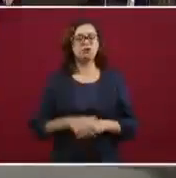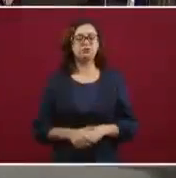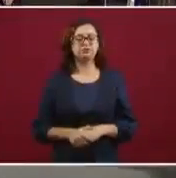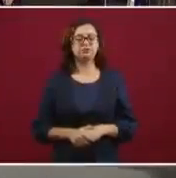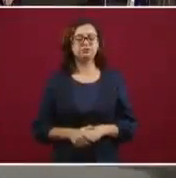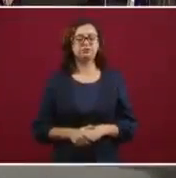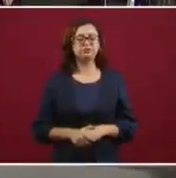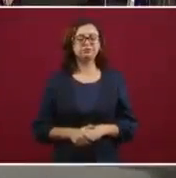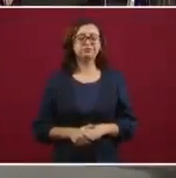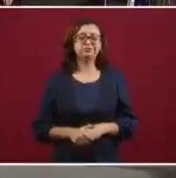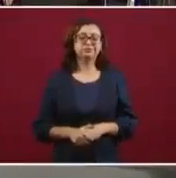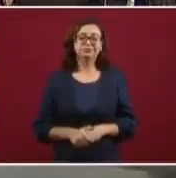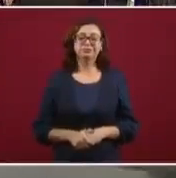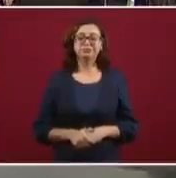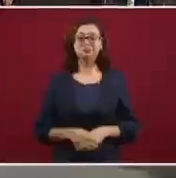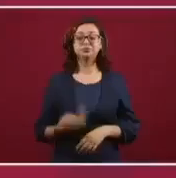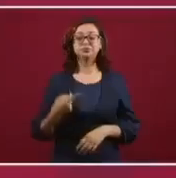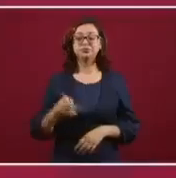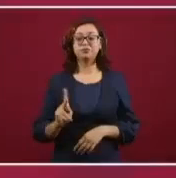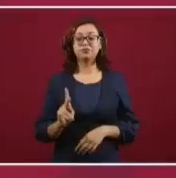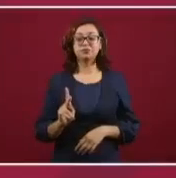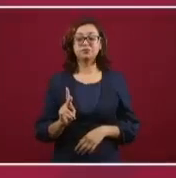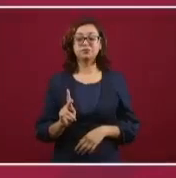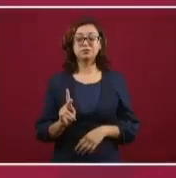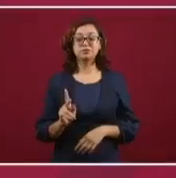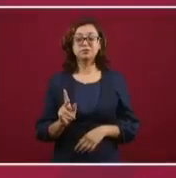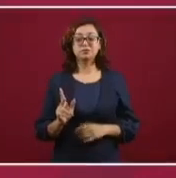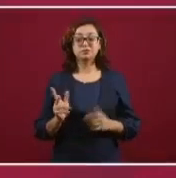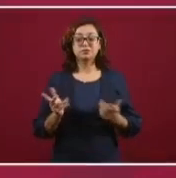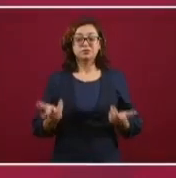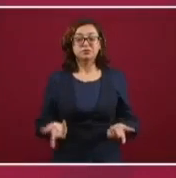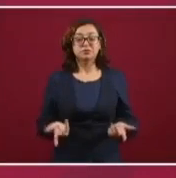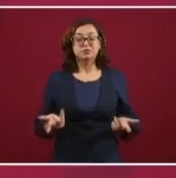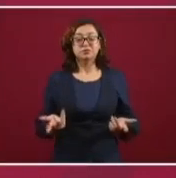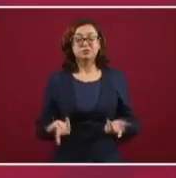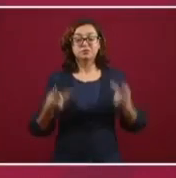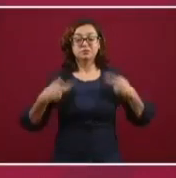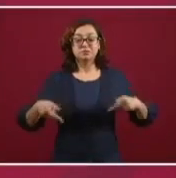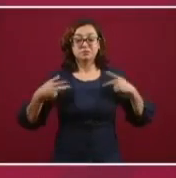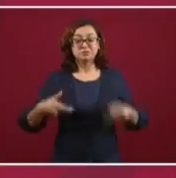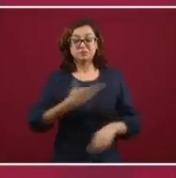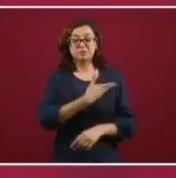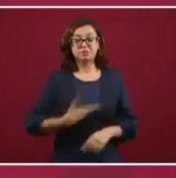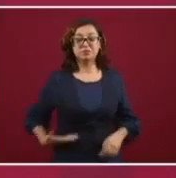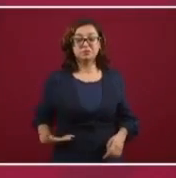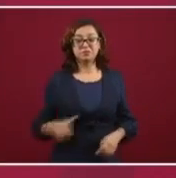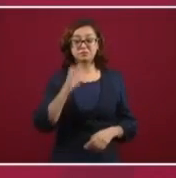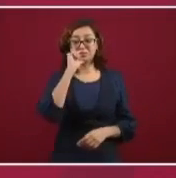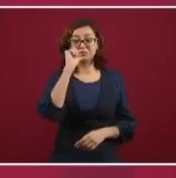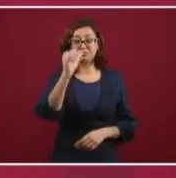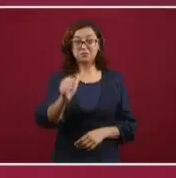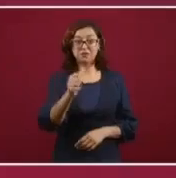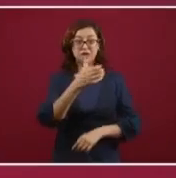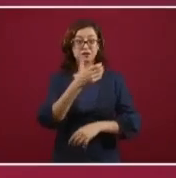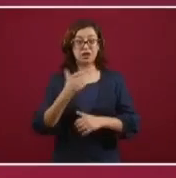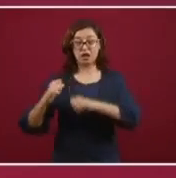Pero el que no era presidente, el que no tenía